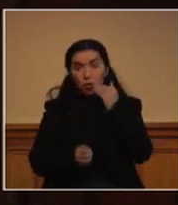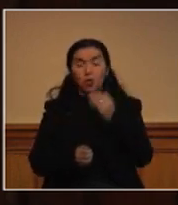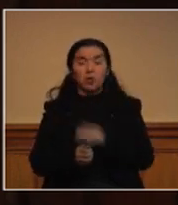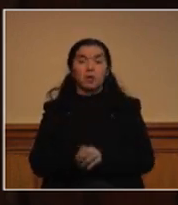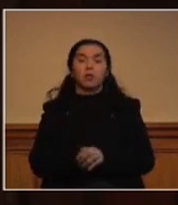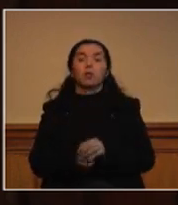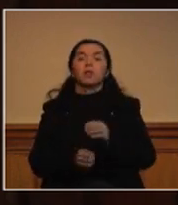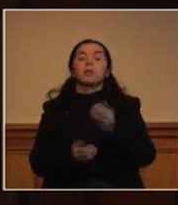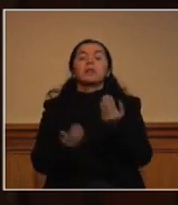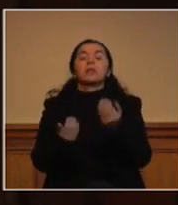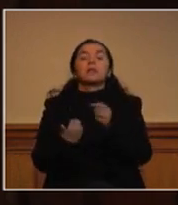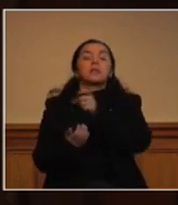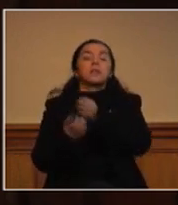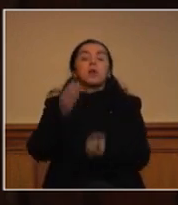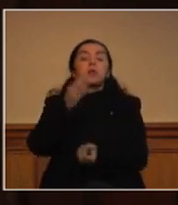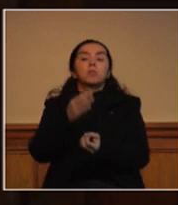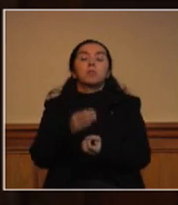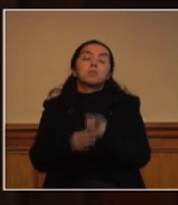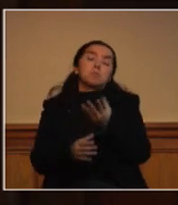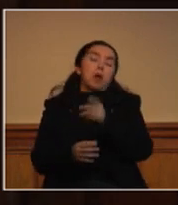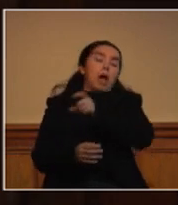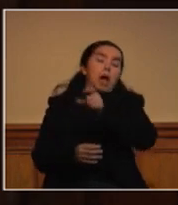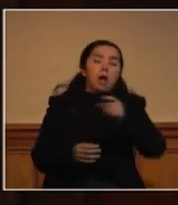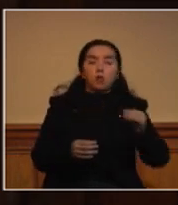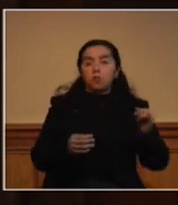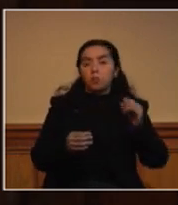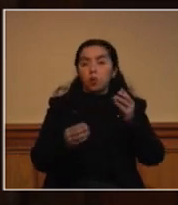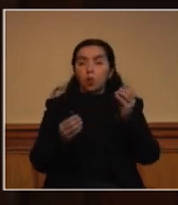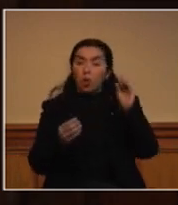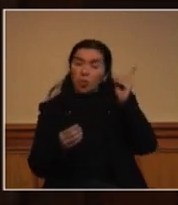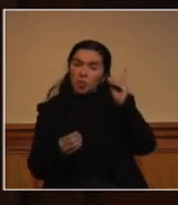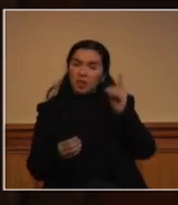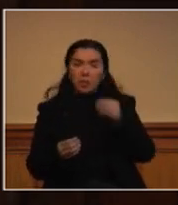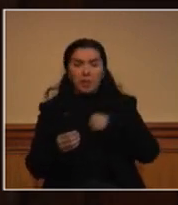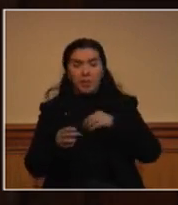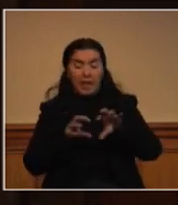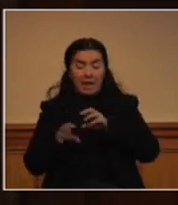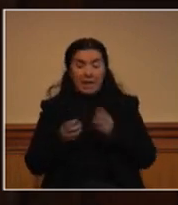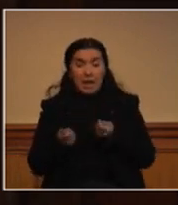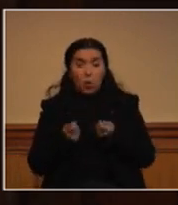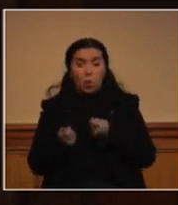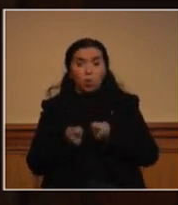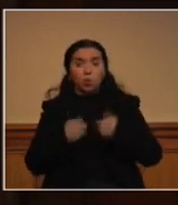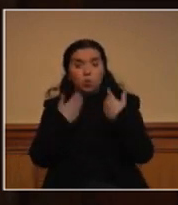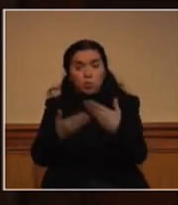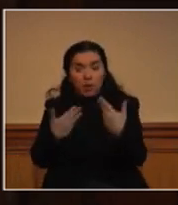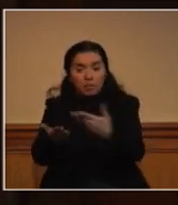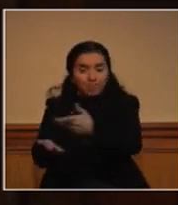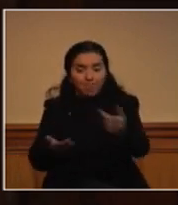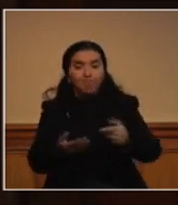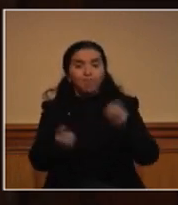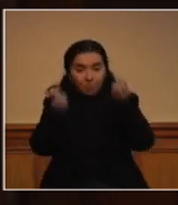alumnos que tengan discapacidad y que necesiten la utilización de estos recursos para el aprendizaje.